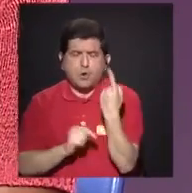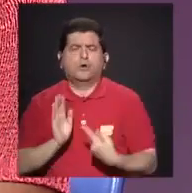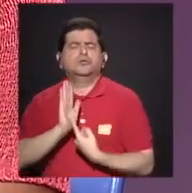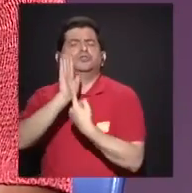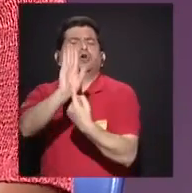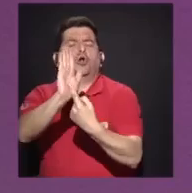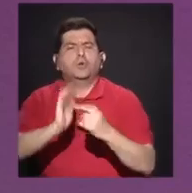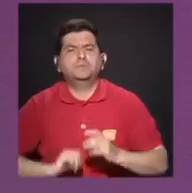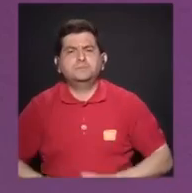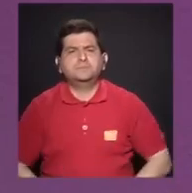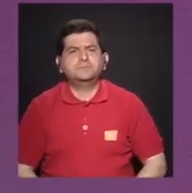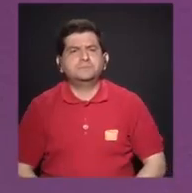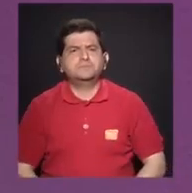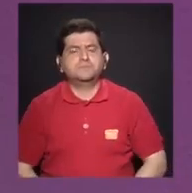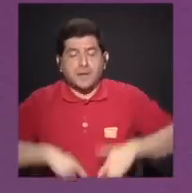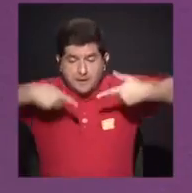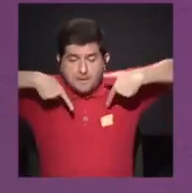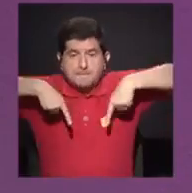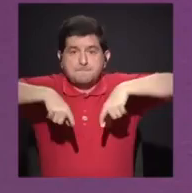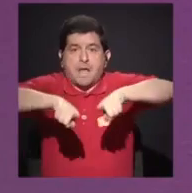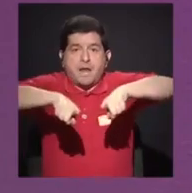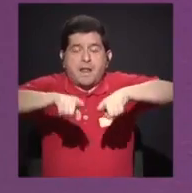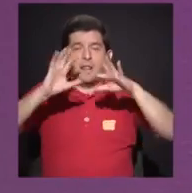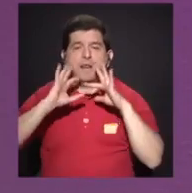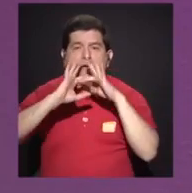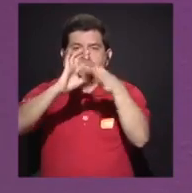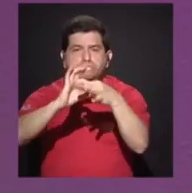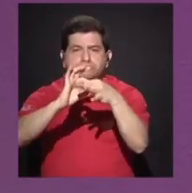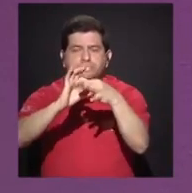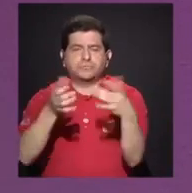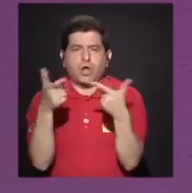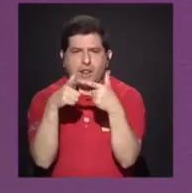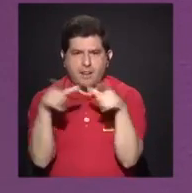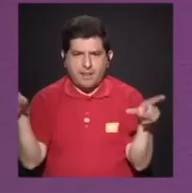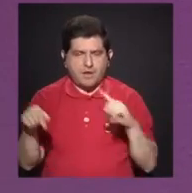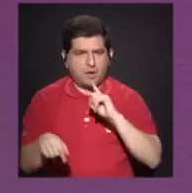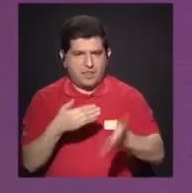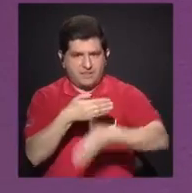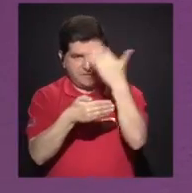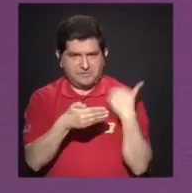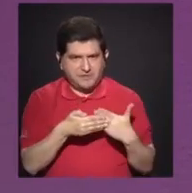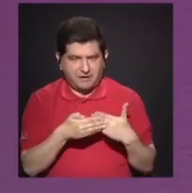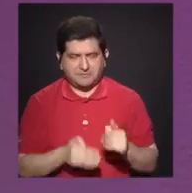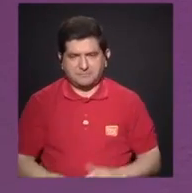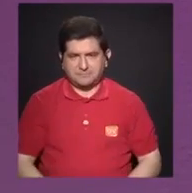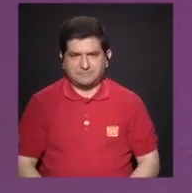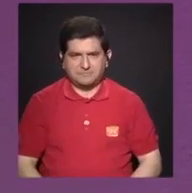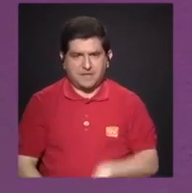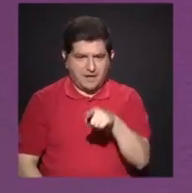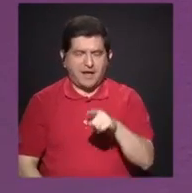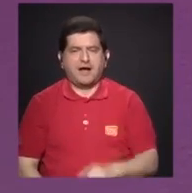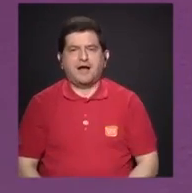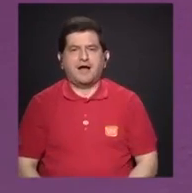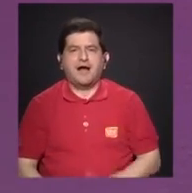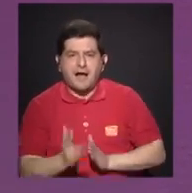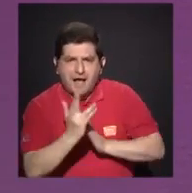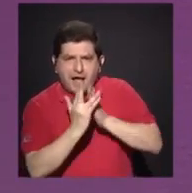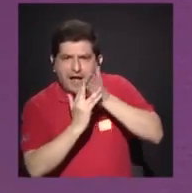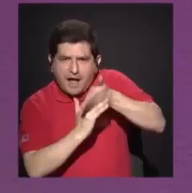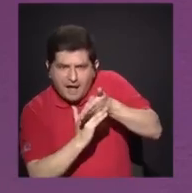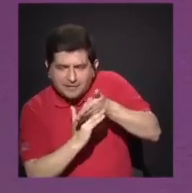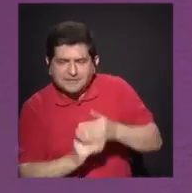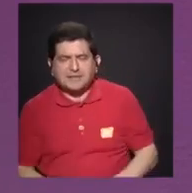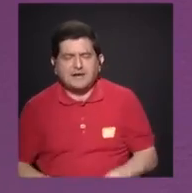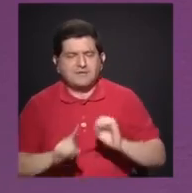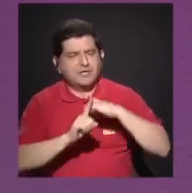refleja? Van paralelas, van juntas. La lengua, como decíamos antes, es un medio a través del cual